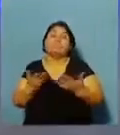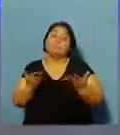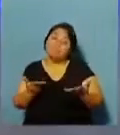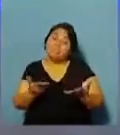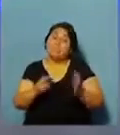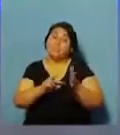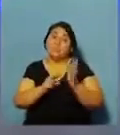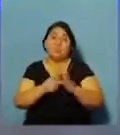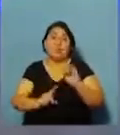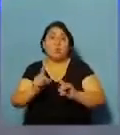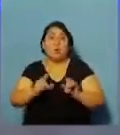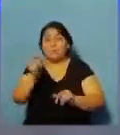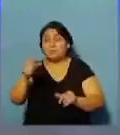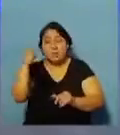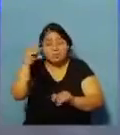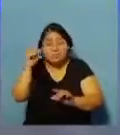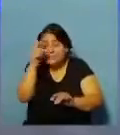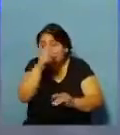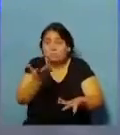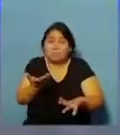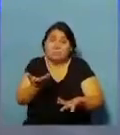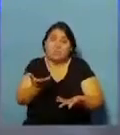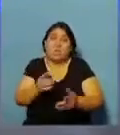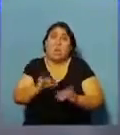hasta psicológicos, ¿no? Principalmente para